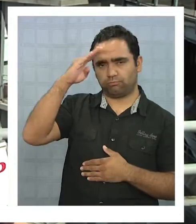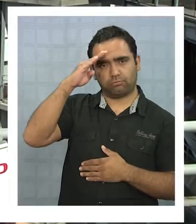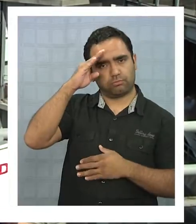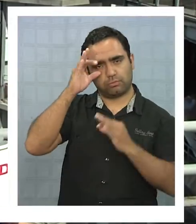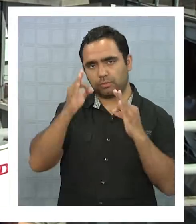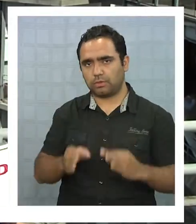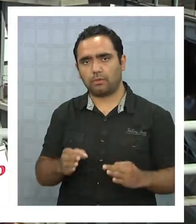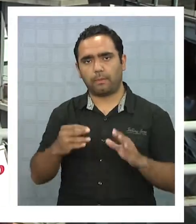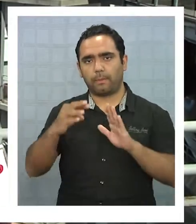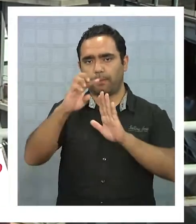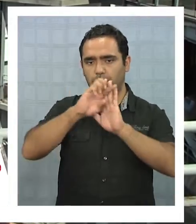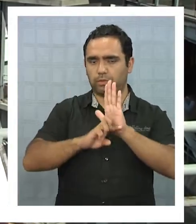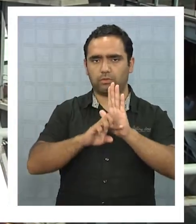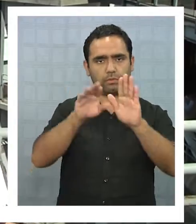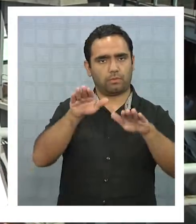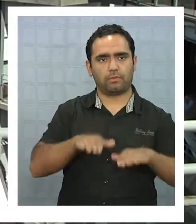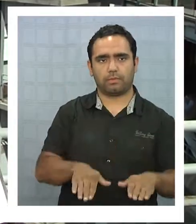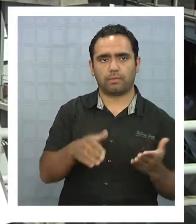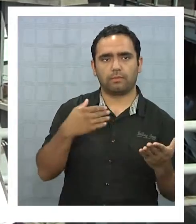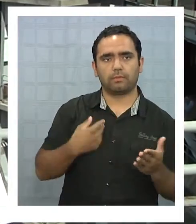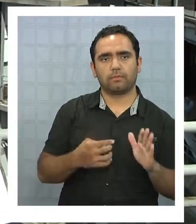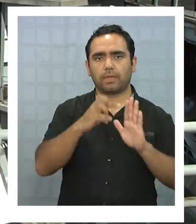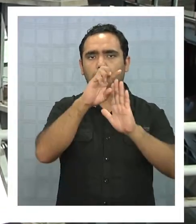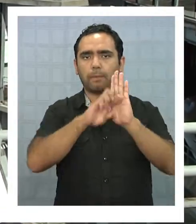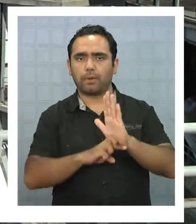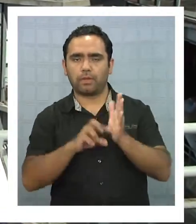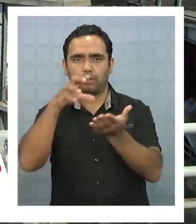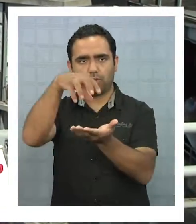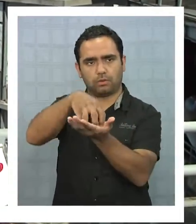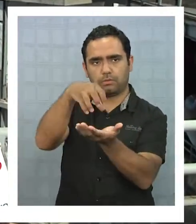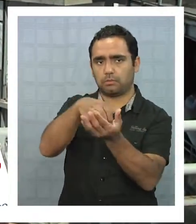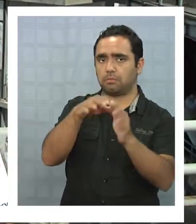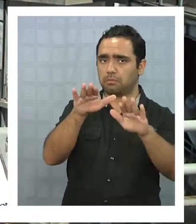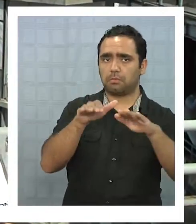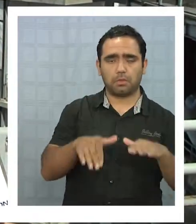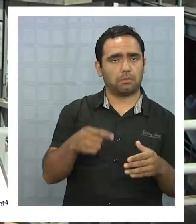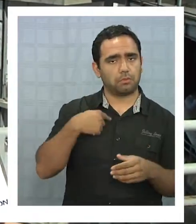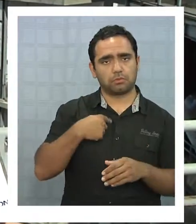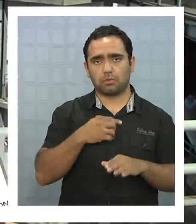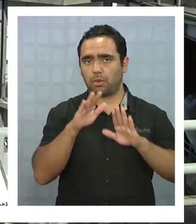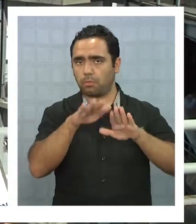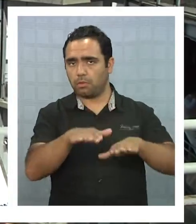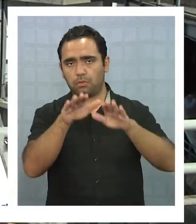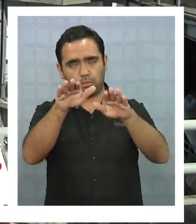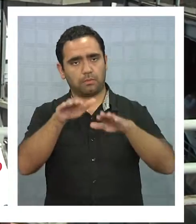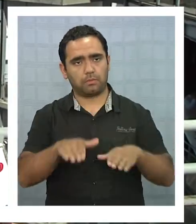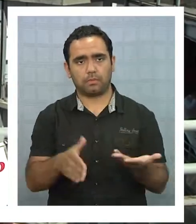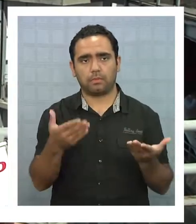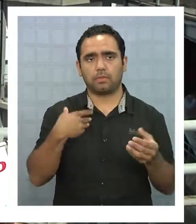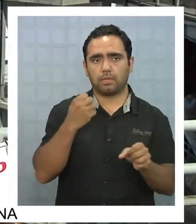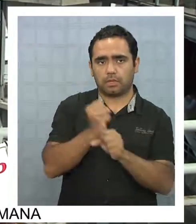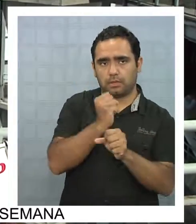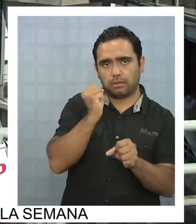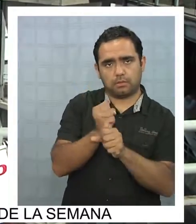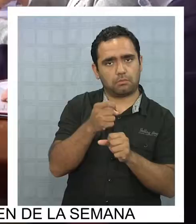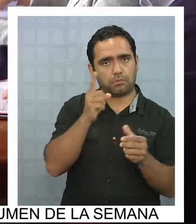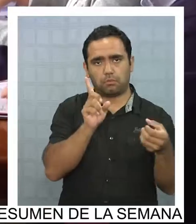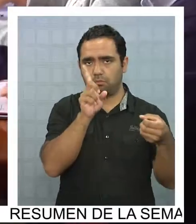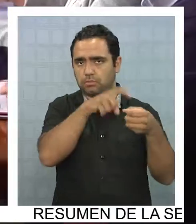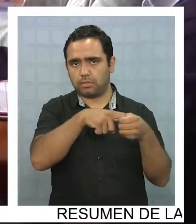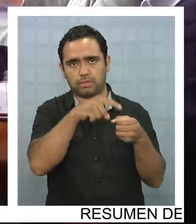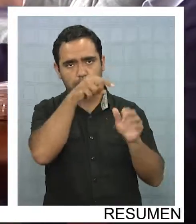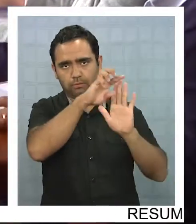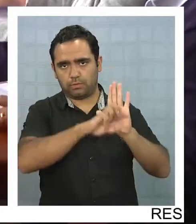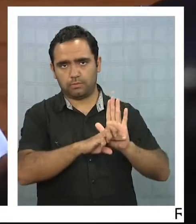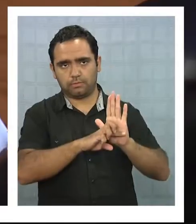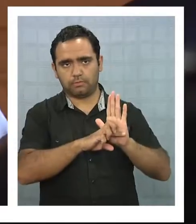el proyecto es el mismo. Cuando hablamos del proyecto de la ciudad, es el mismo, seguimos apuntando a lo mismo y seguimos trabajando porque yo soy parte de ese proyecto.